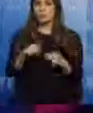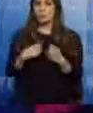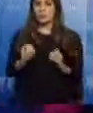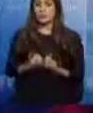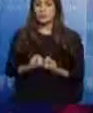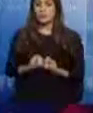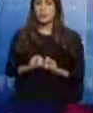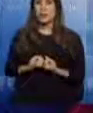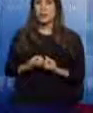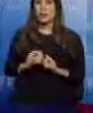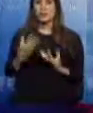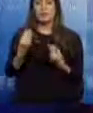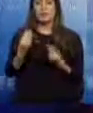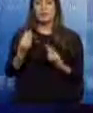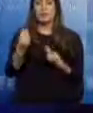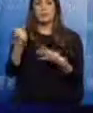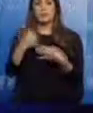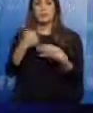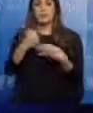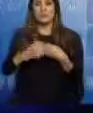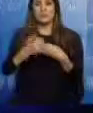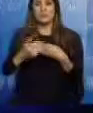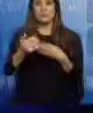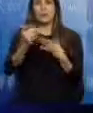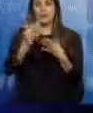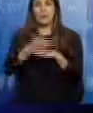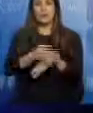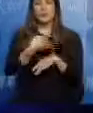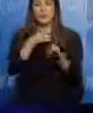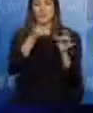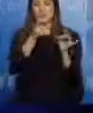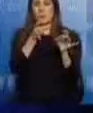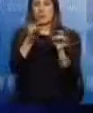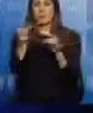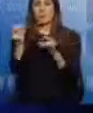enfrenta una nueva prueba. Venceremos a falsos espíritus de cuerpo y a la sin razón.